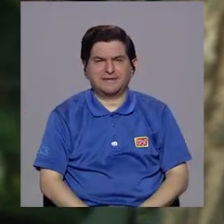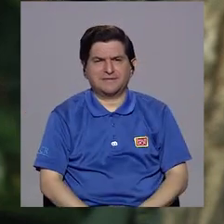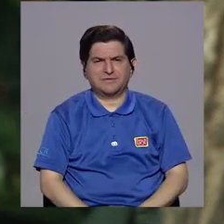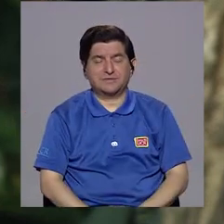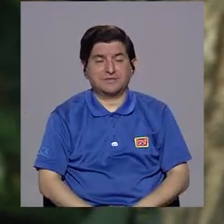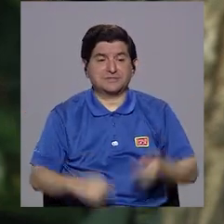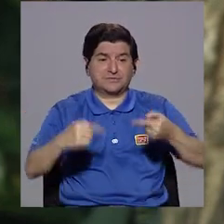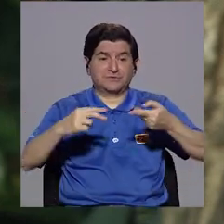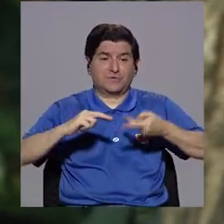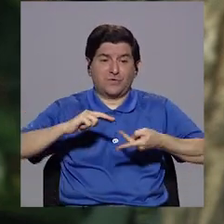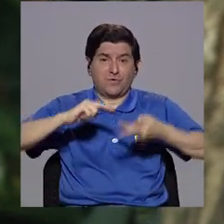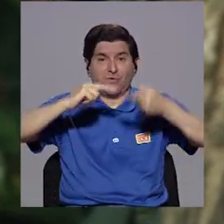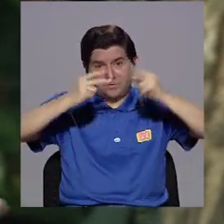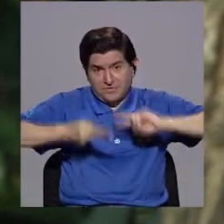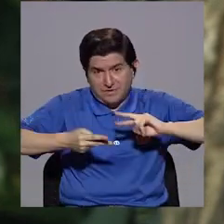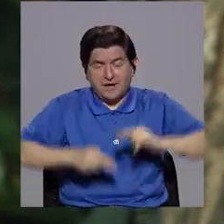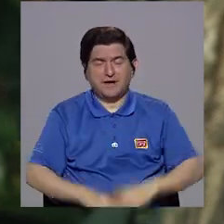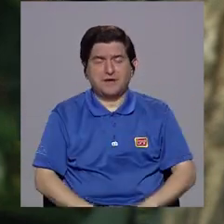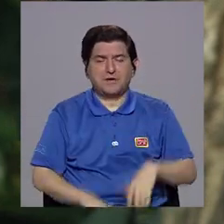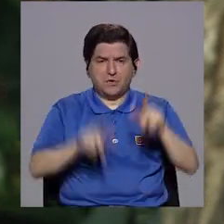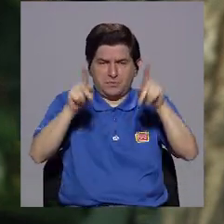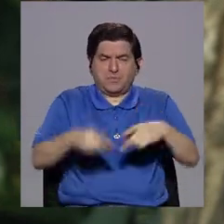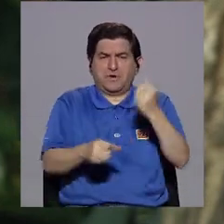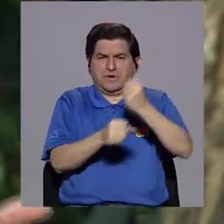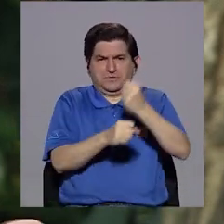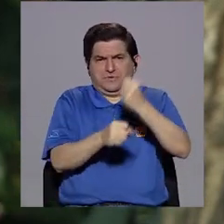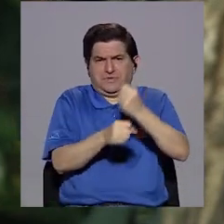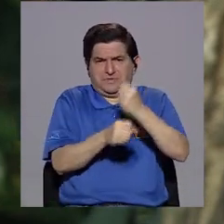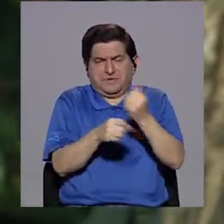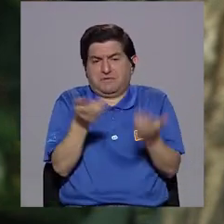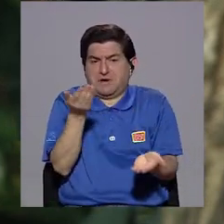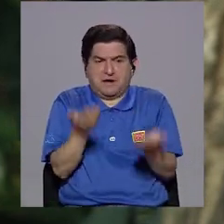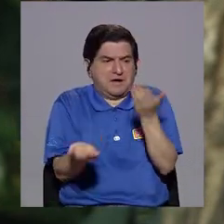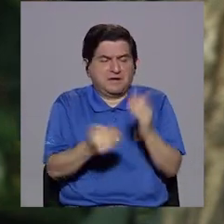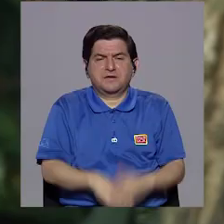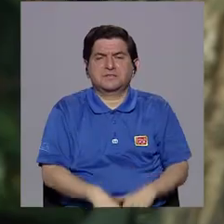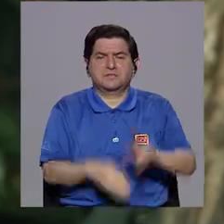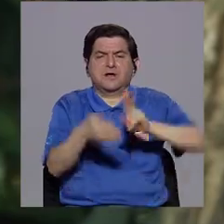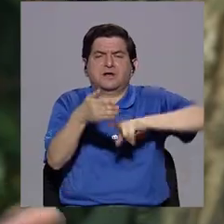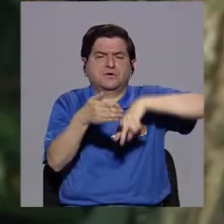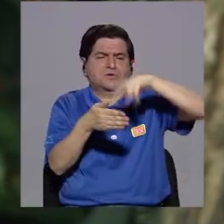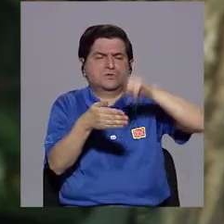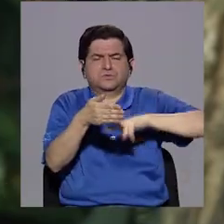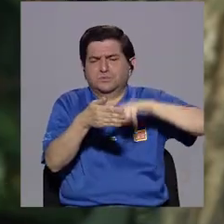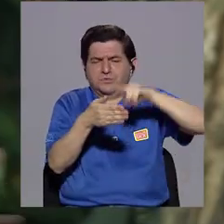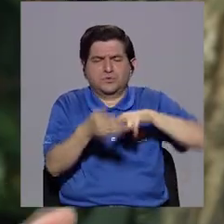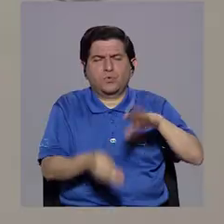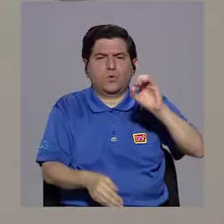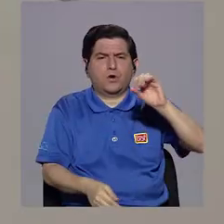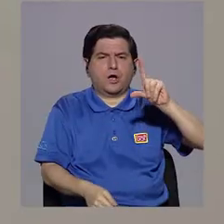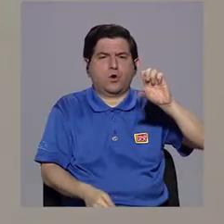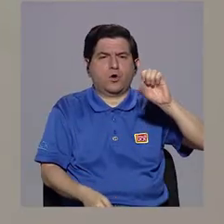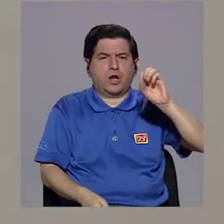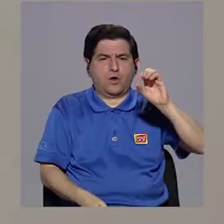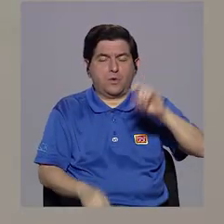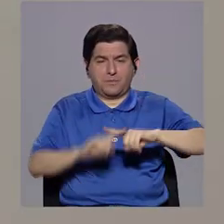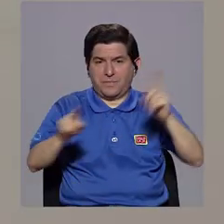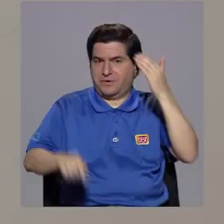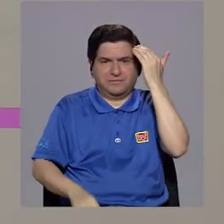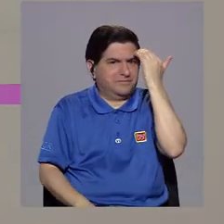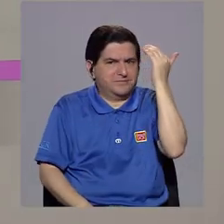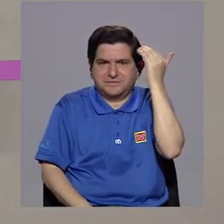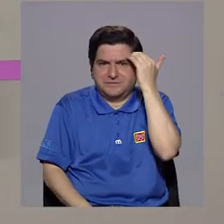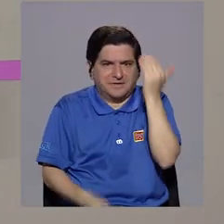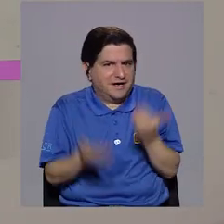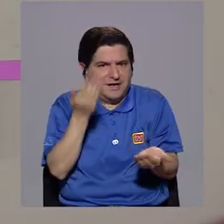Entonces, sería un poco contraproducente poner a un paciente a trabajar, qué sé yo, con pintura, con óleos, y si no tiene ni la